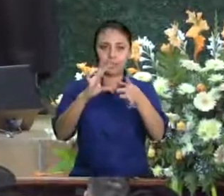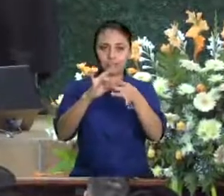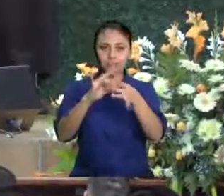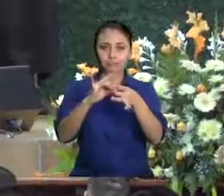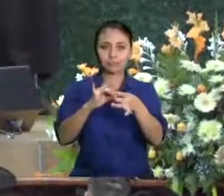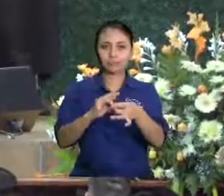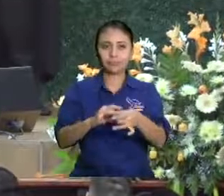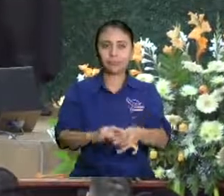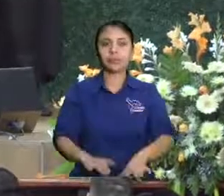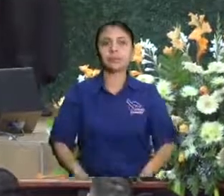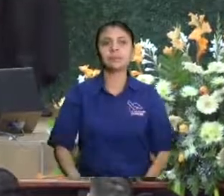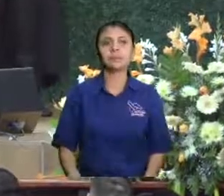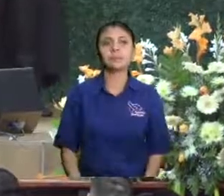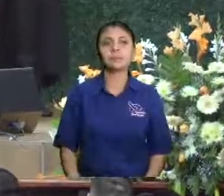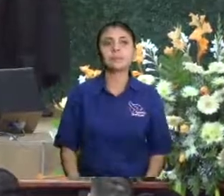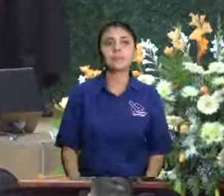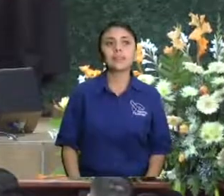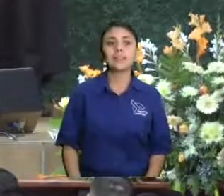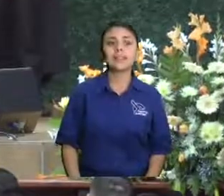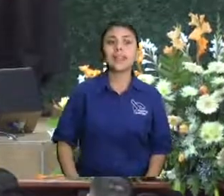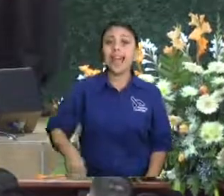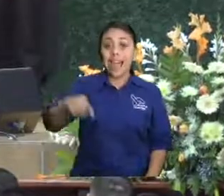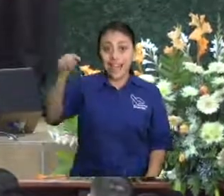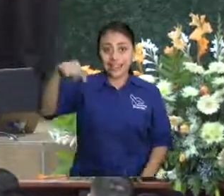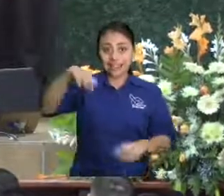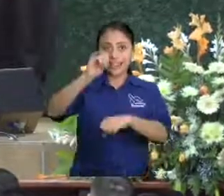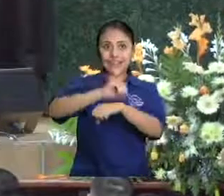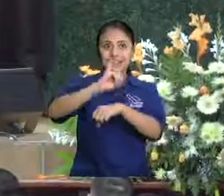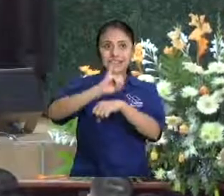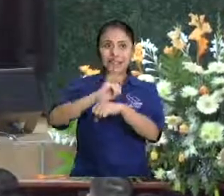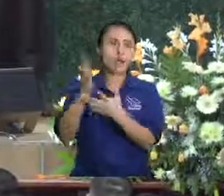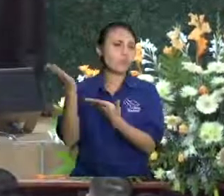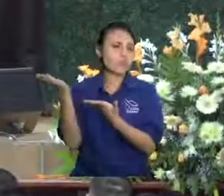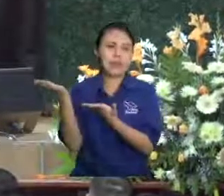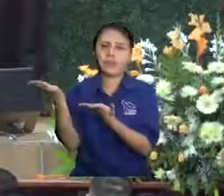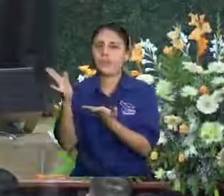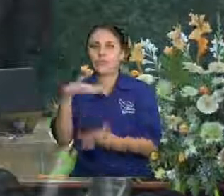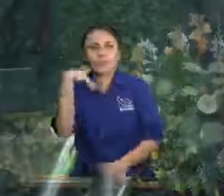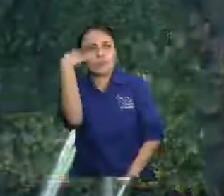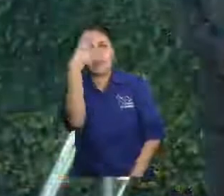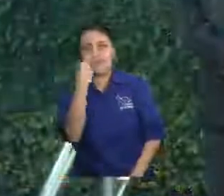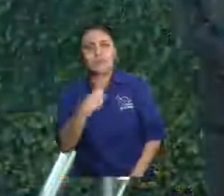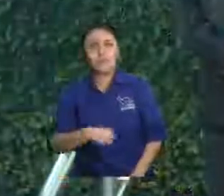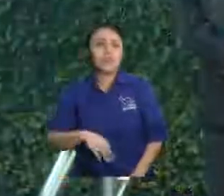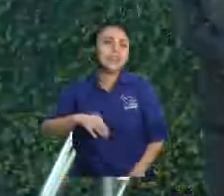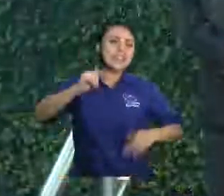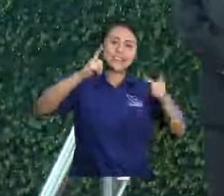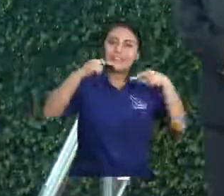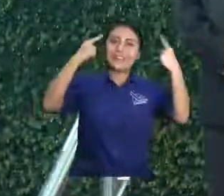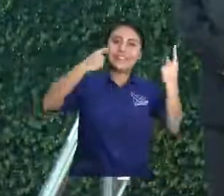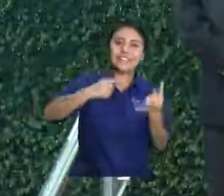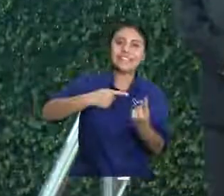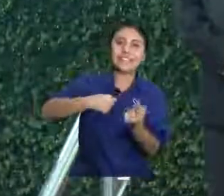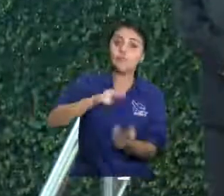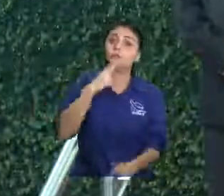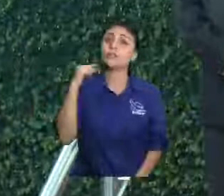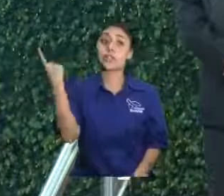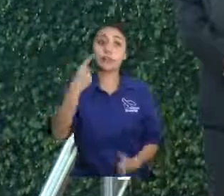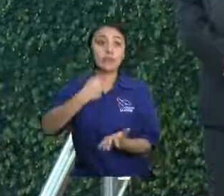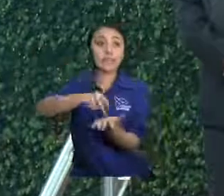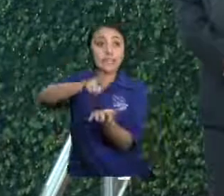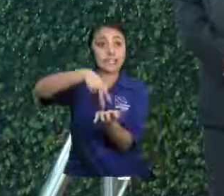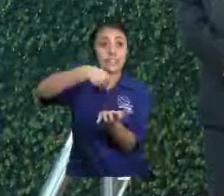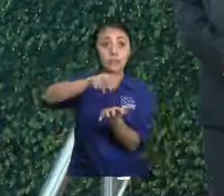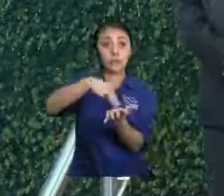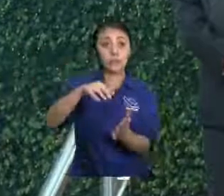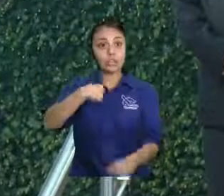estábamos, y estaba esto tan así como se pone, ¿va? Y felices los hermanos danzando. Y de aquel lado yo